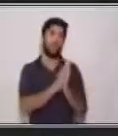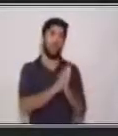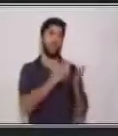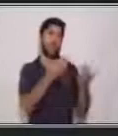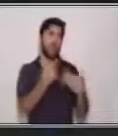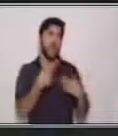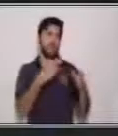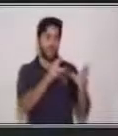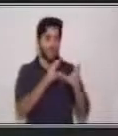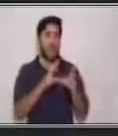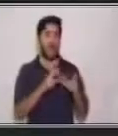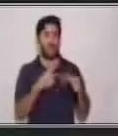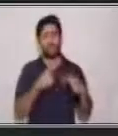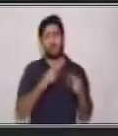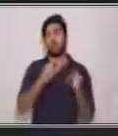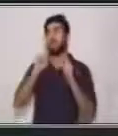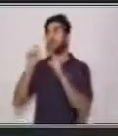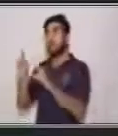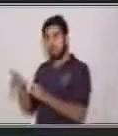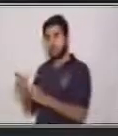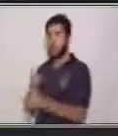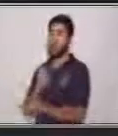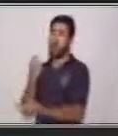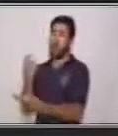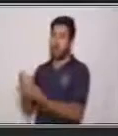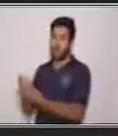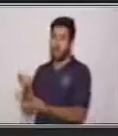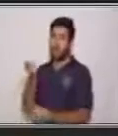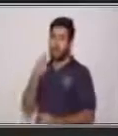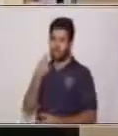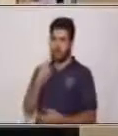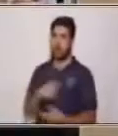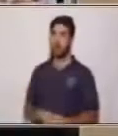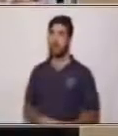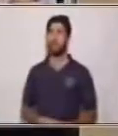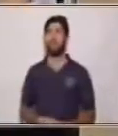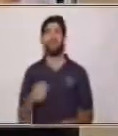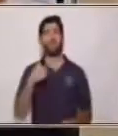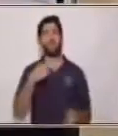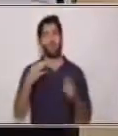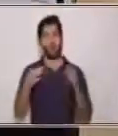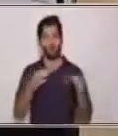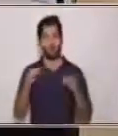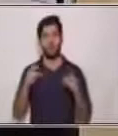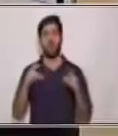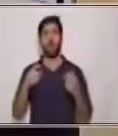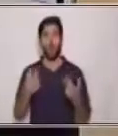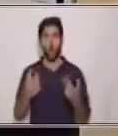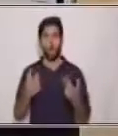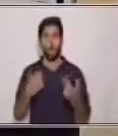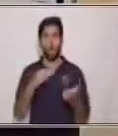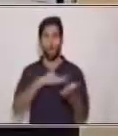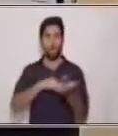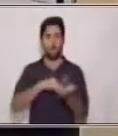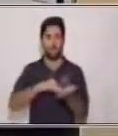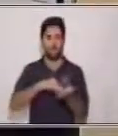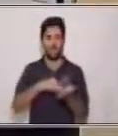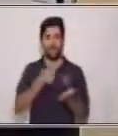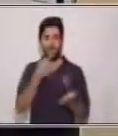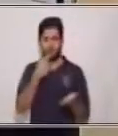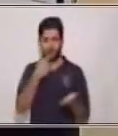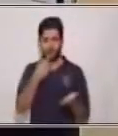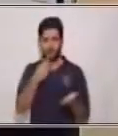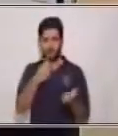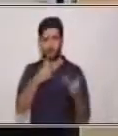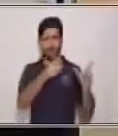receta, ¿verdad? Por lo tanto, te voy a presentar cuál es la estructura de una receta médica o cómo debe